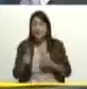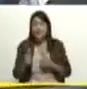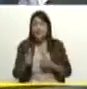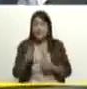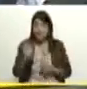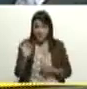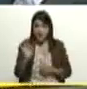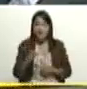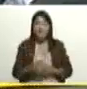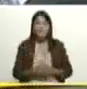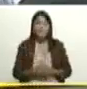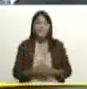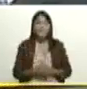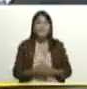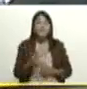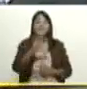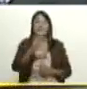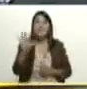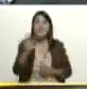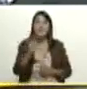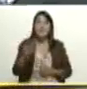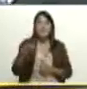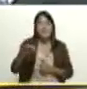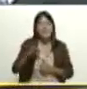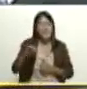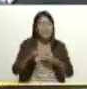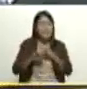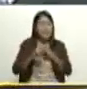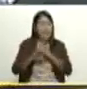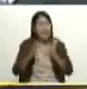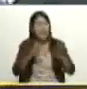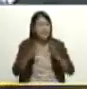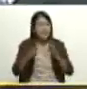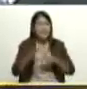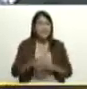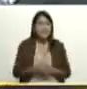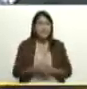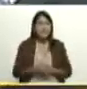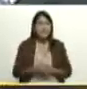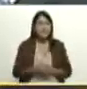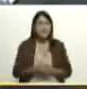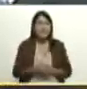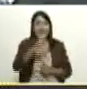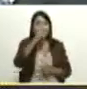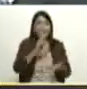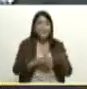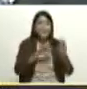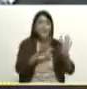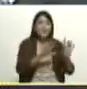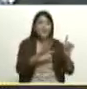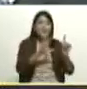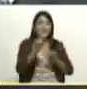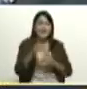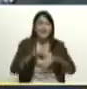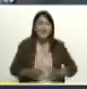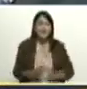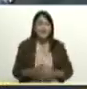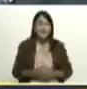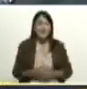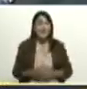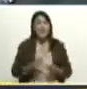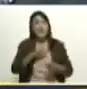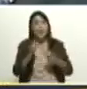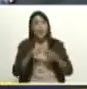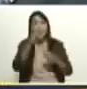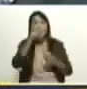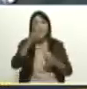50. 55, estamos ahí. ¿Ah? Somos de los 60. ¿Ah? En cambio, Luis José